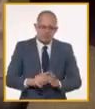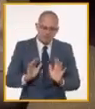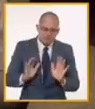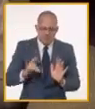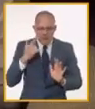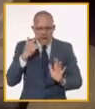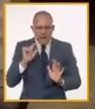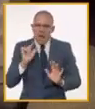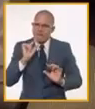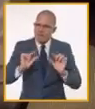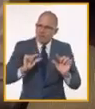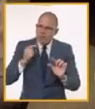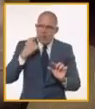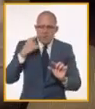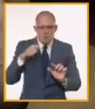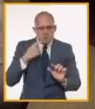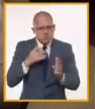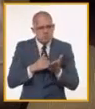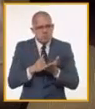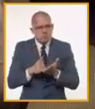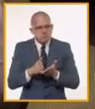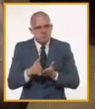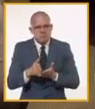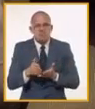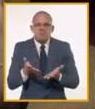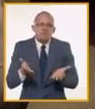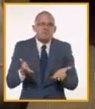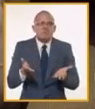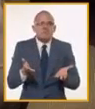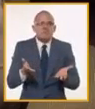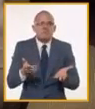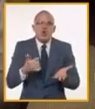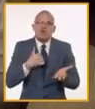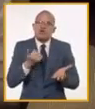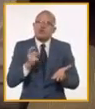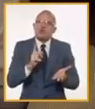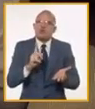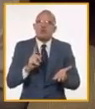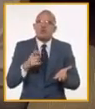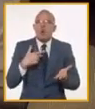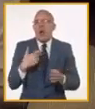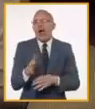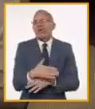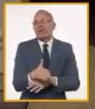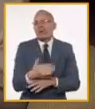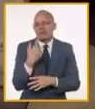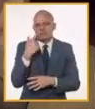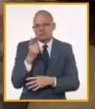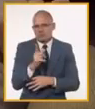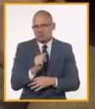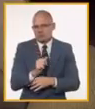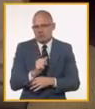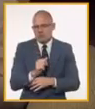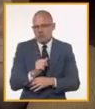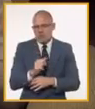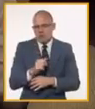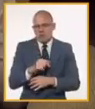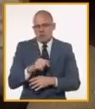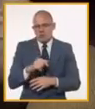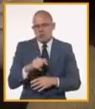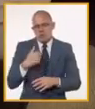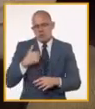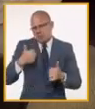ventaja, posibilidades que no soy, en ese sentido, no he tenido grandes dificultades. Me siento satisfecho, por